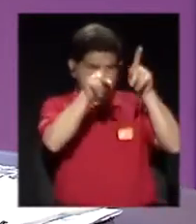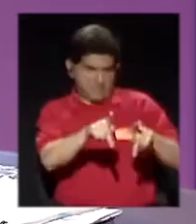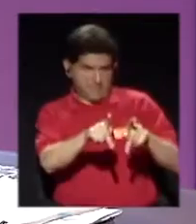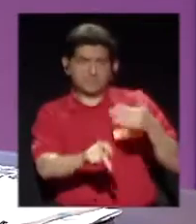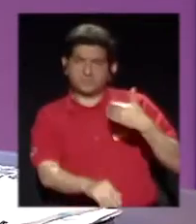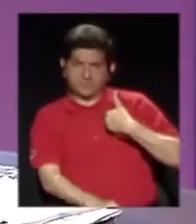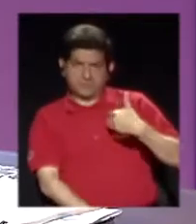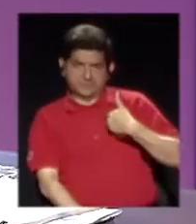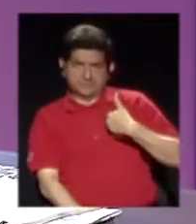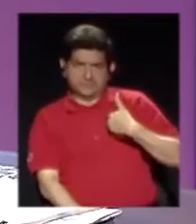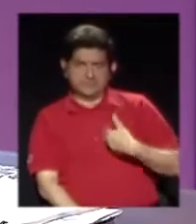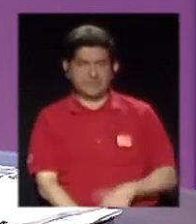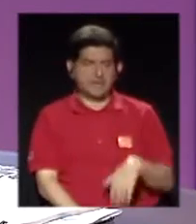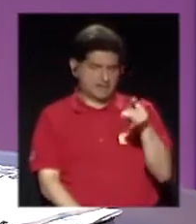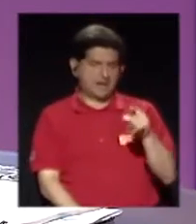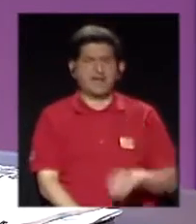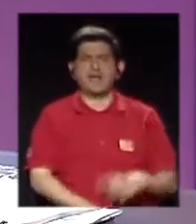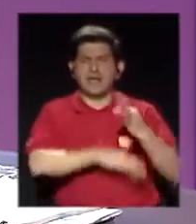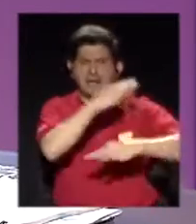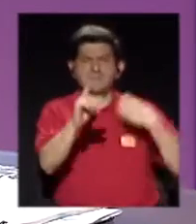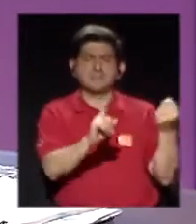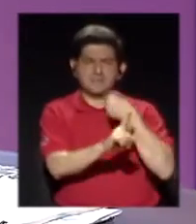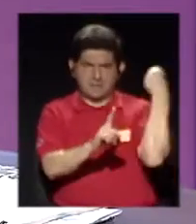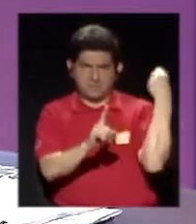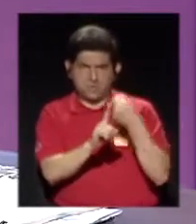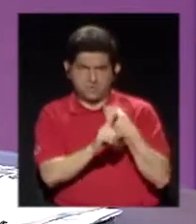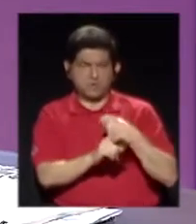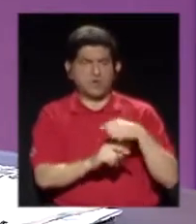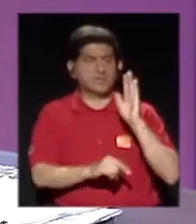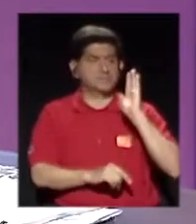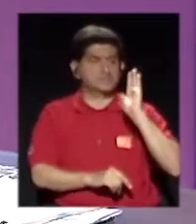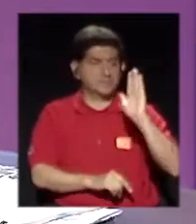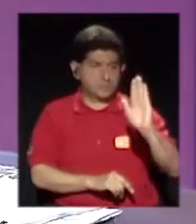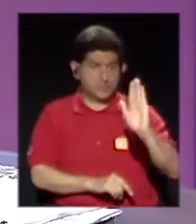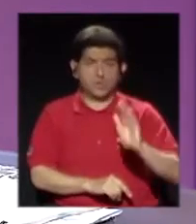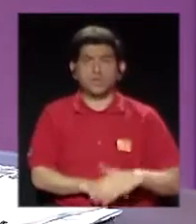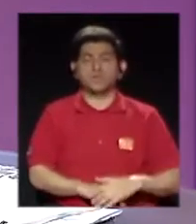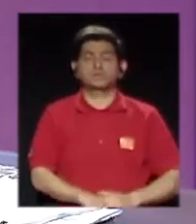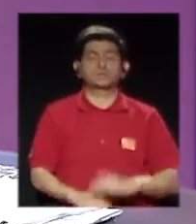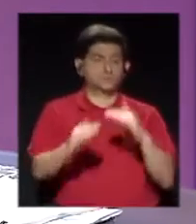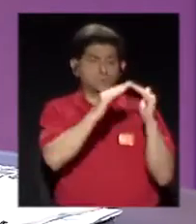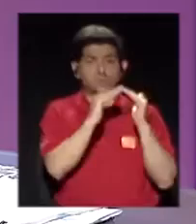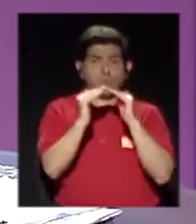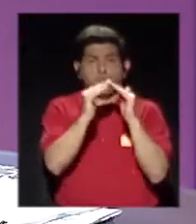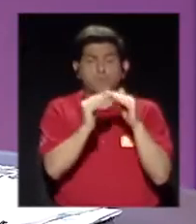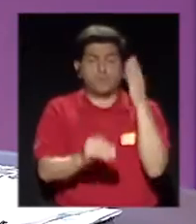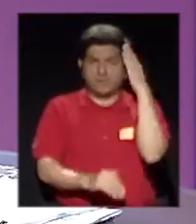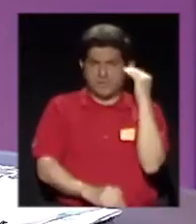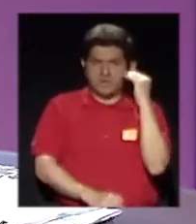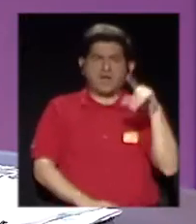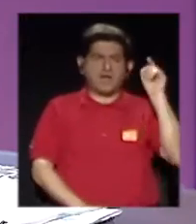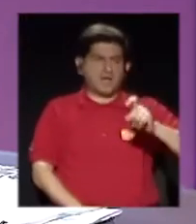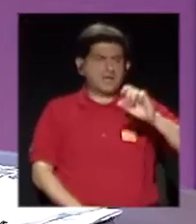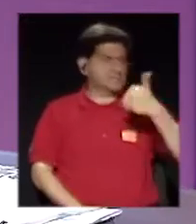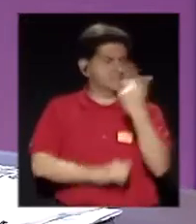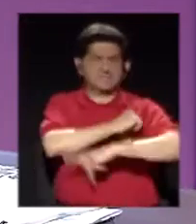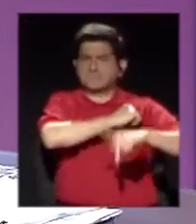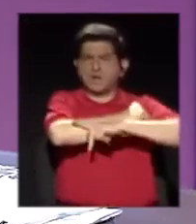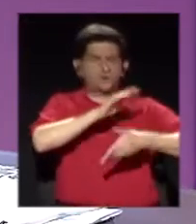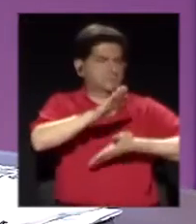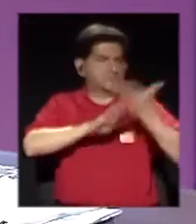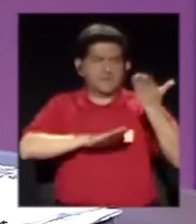una persona que ha vivido un tipo de violencia en su en su comunidad y que necesita llegar a otro país